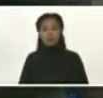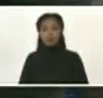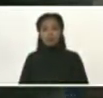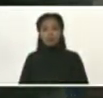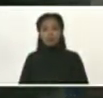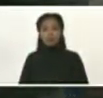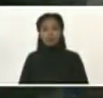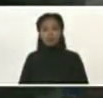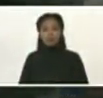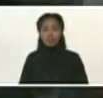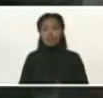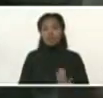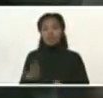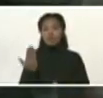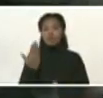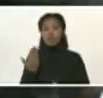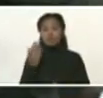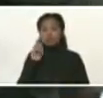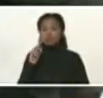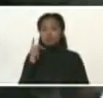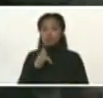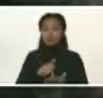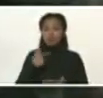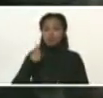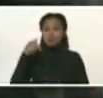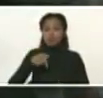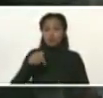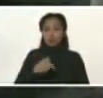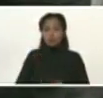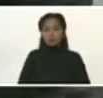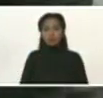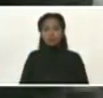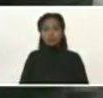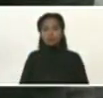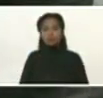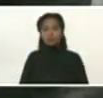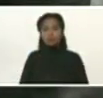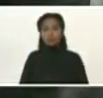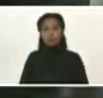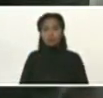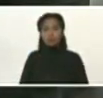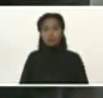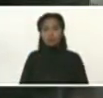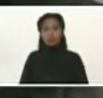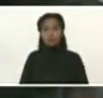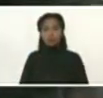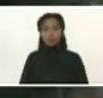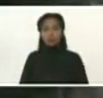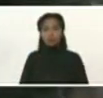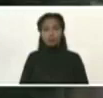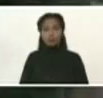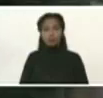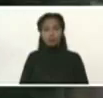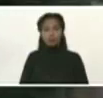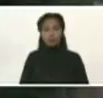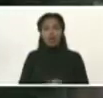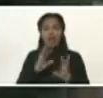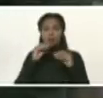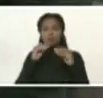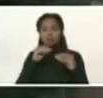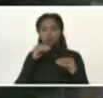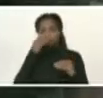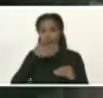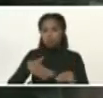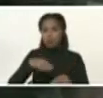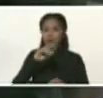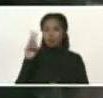aujourd'hui. Es muy importante de estar aquí hoy. No para el peuple venezolano. Para hablar con el pueblo